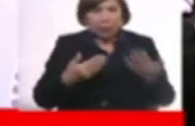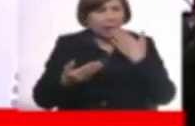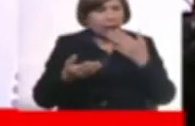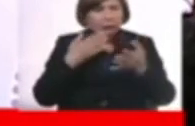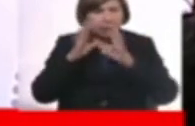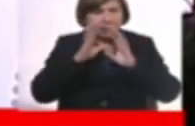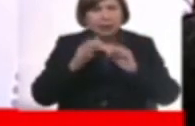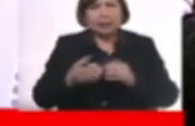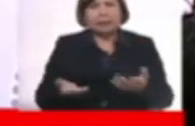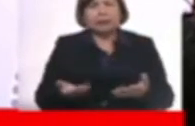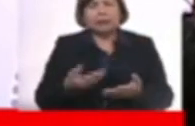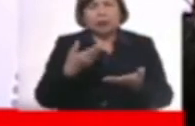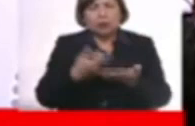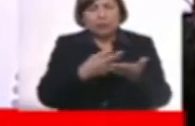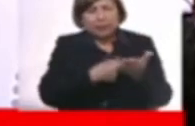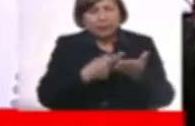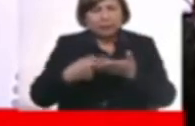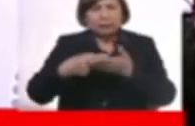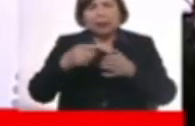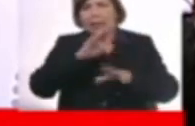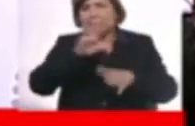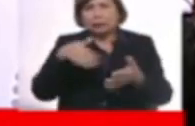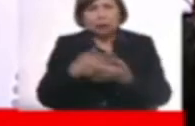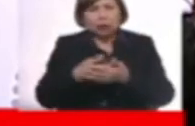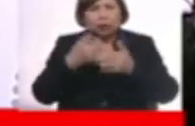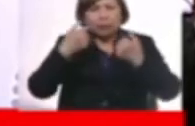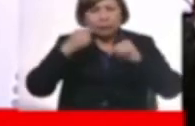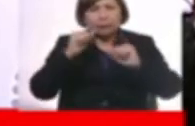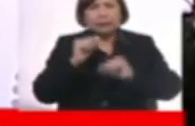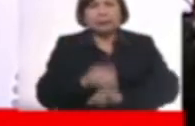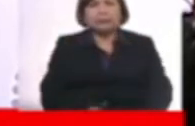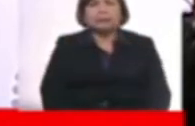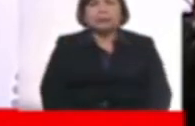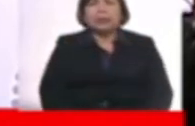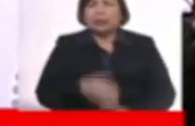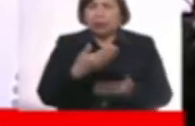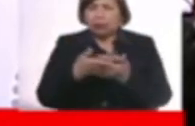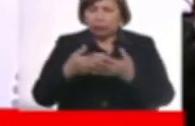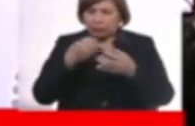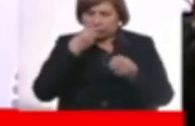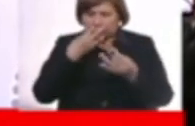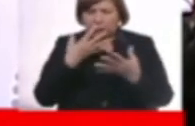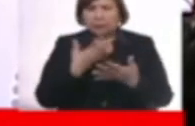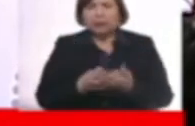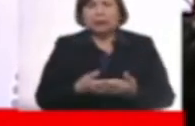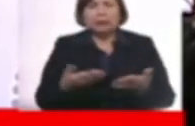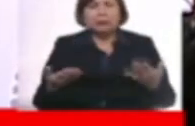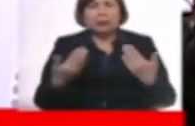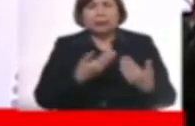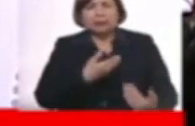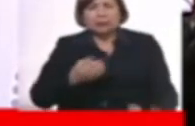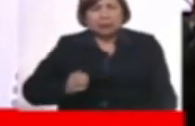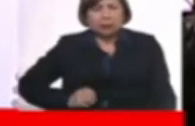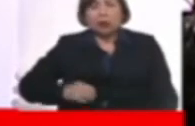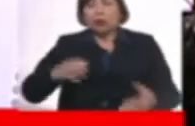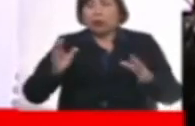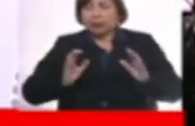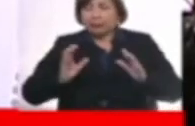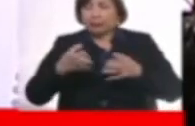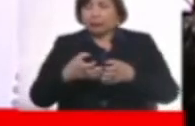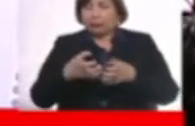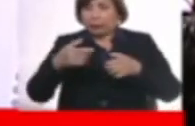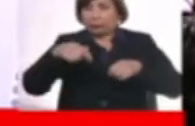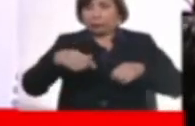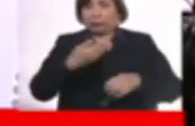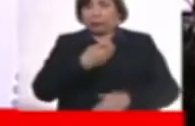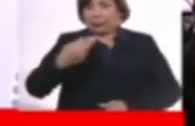tenerlos ahí para poder conversar y hacer todo lo posible para que las cosas funcionen Bien dentro del Estado lo que hace el congreso de la